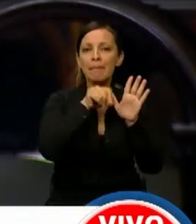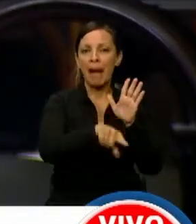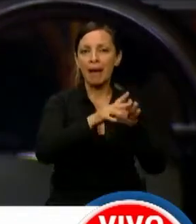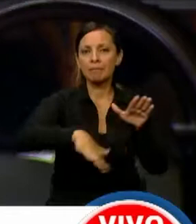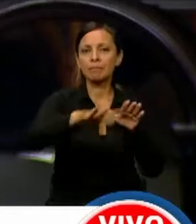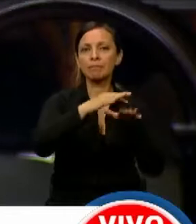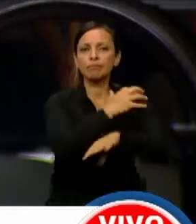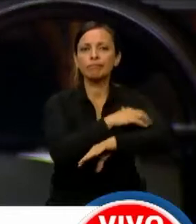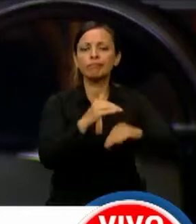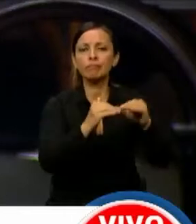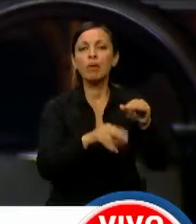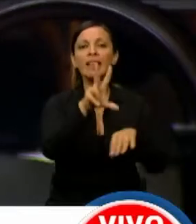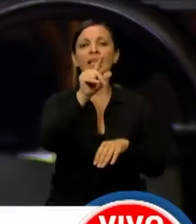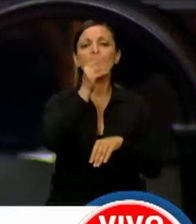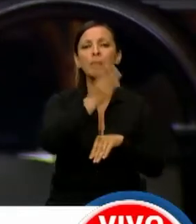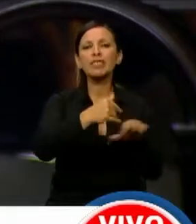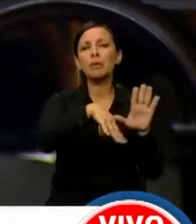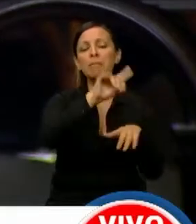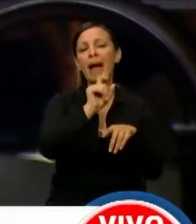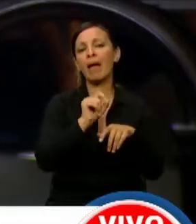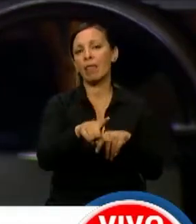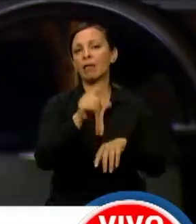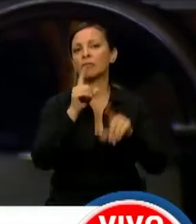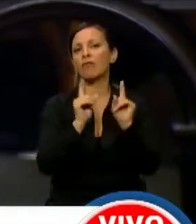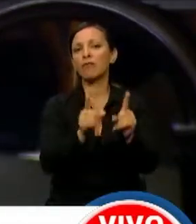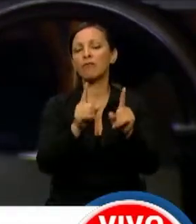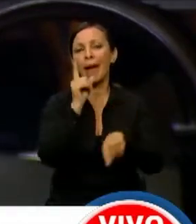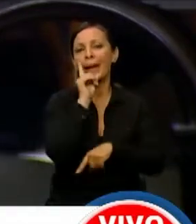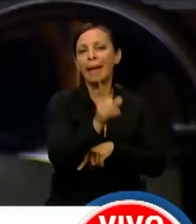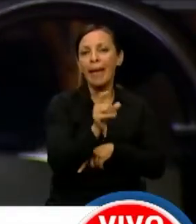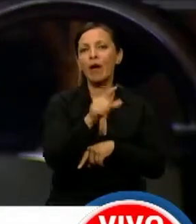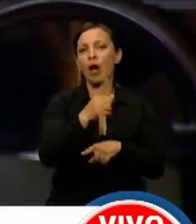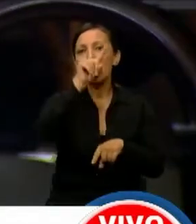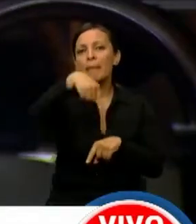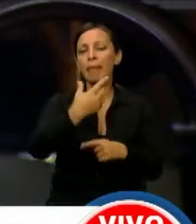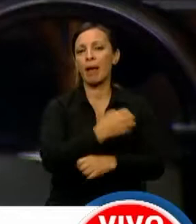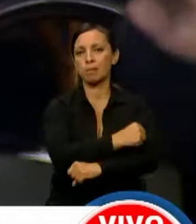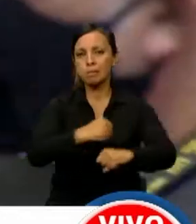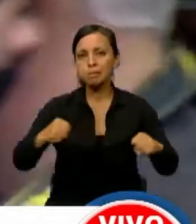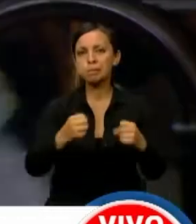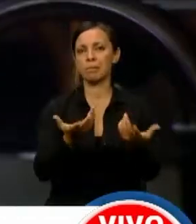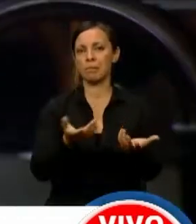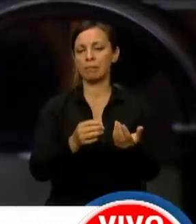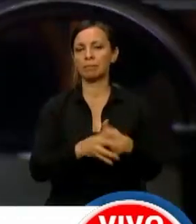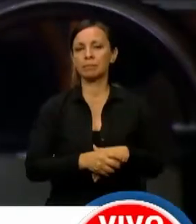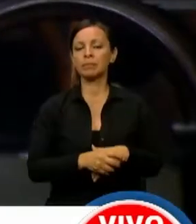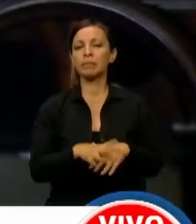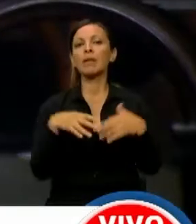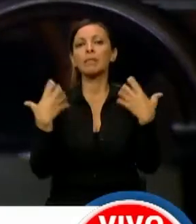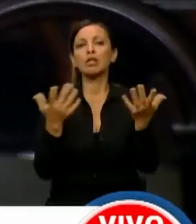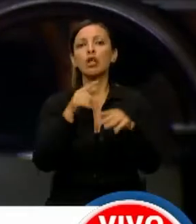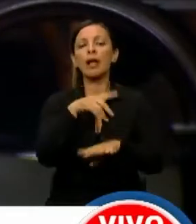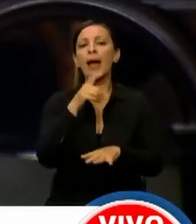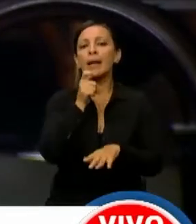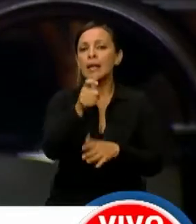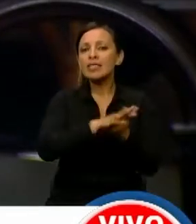registran 31% más de prevalencia y de riesgo de padecer obesidad y sobrepeso. Por eso la